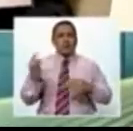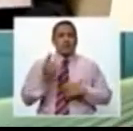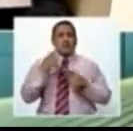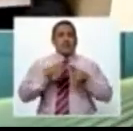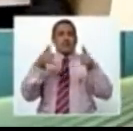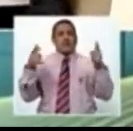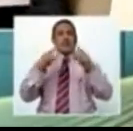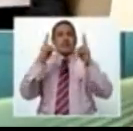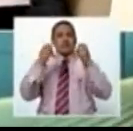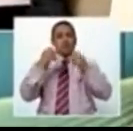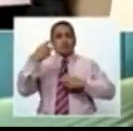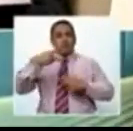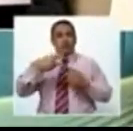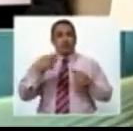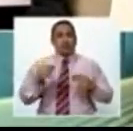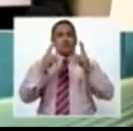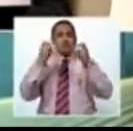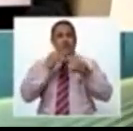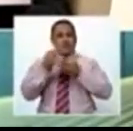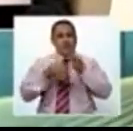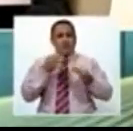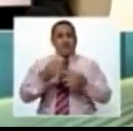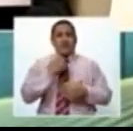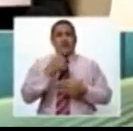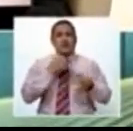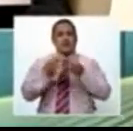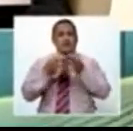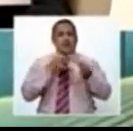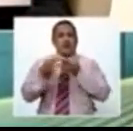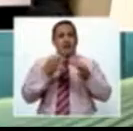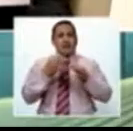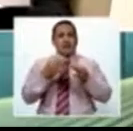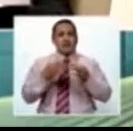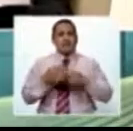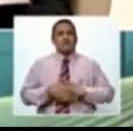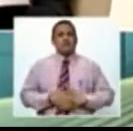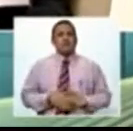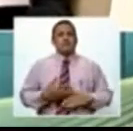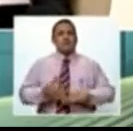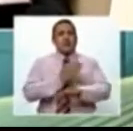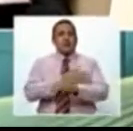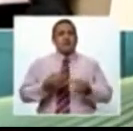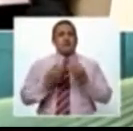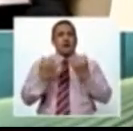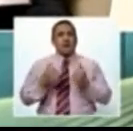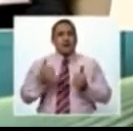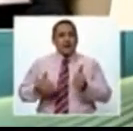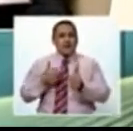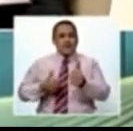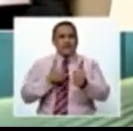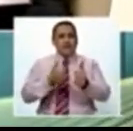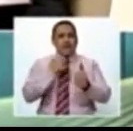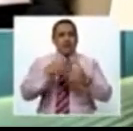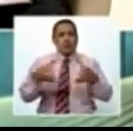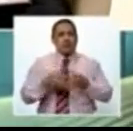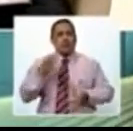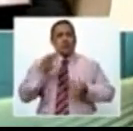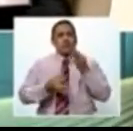tema y tenemos un segundo gran tema que usted ya lo enunció, que era el referido a Bueno, lo que se persigue es que el Poder